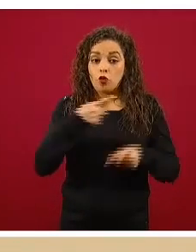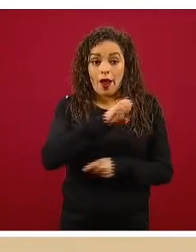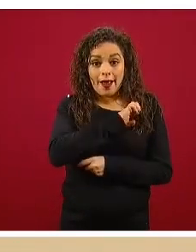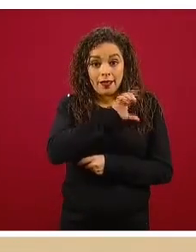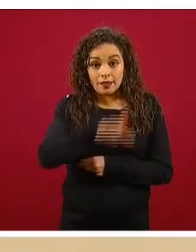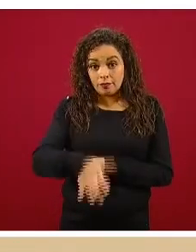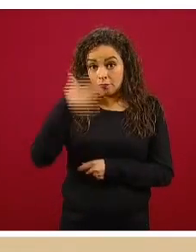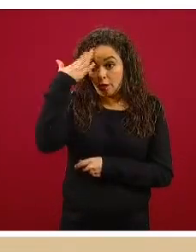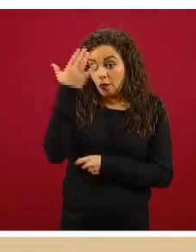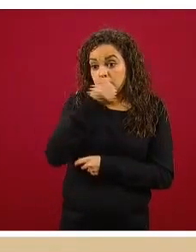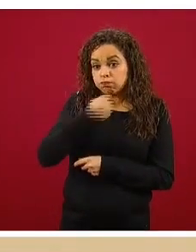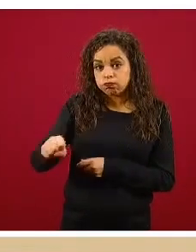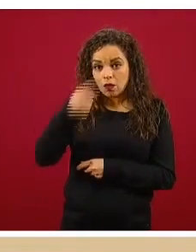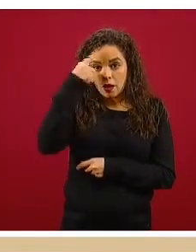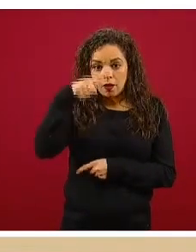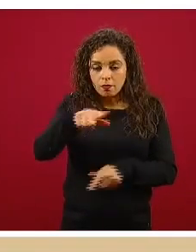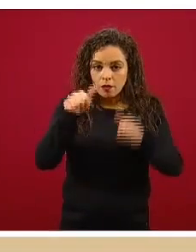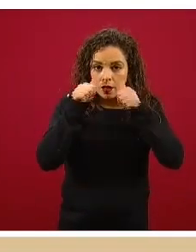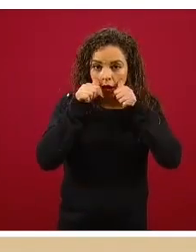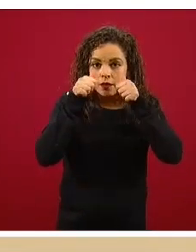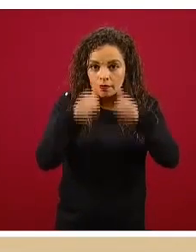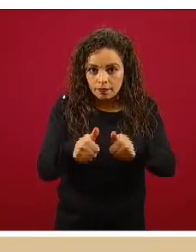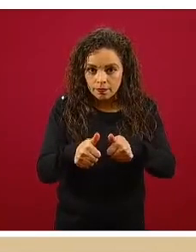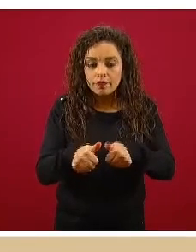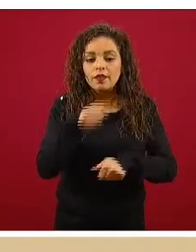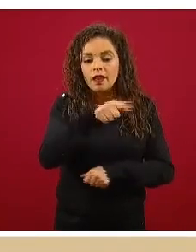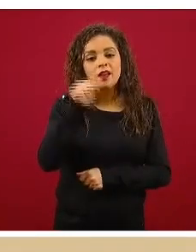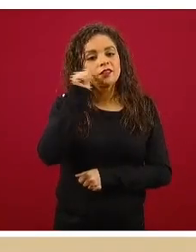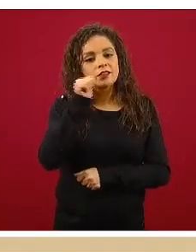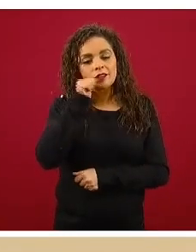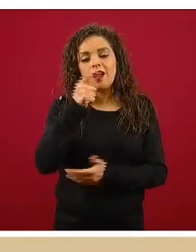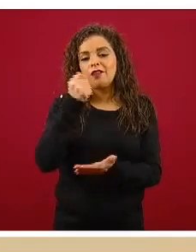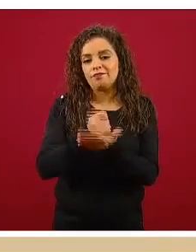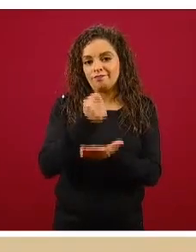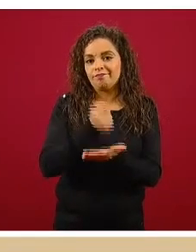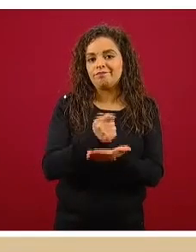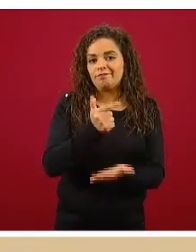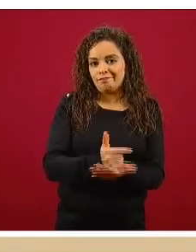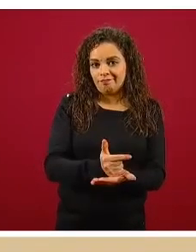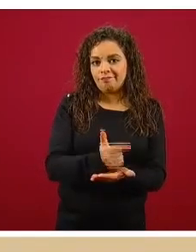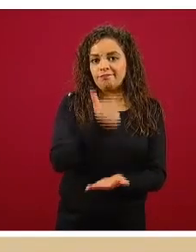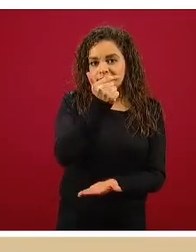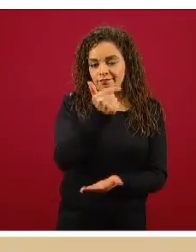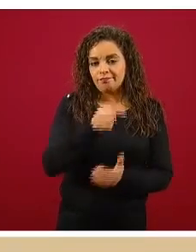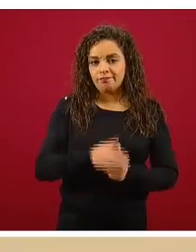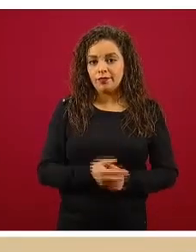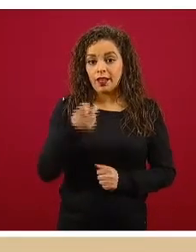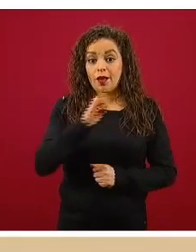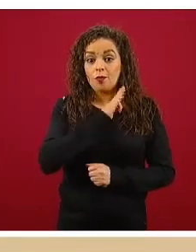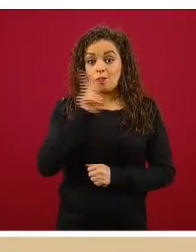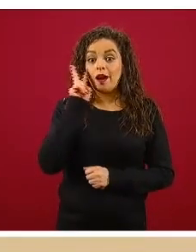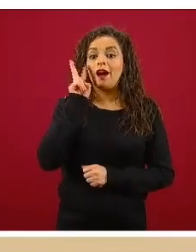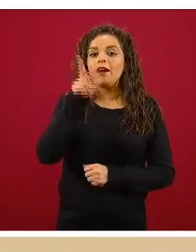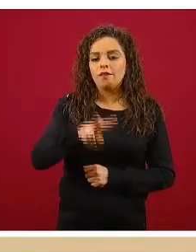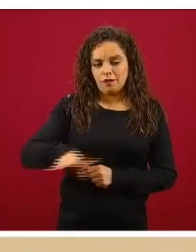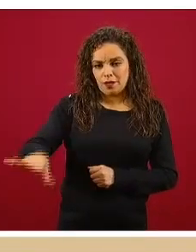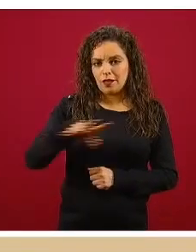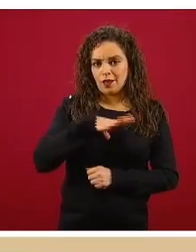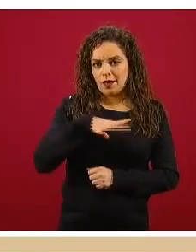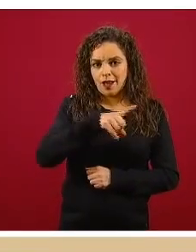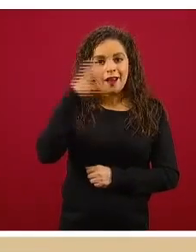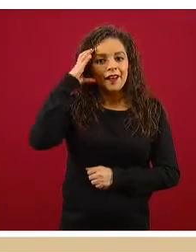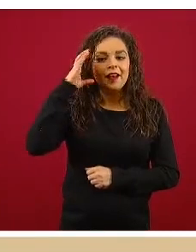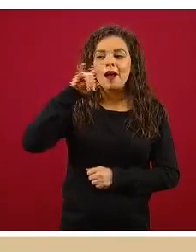atiende, normalmente suelen estar en unidades de terapia intensiva, es ahí donde encontramos este tipo de camas. Pero ante